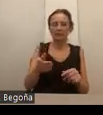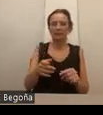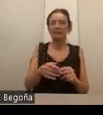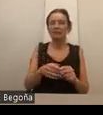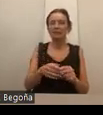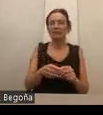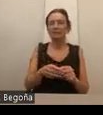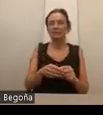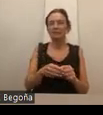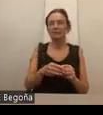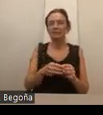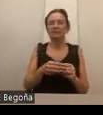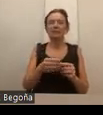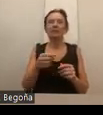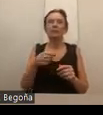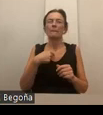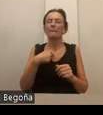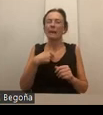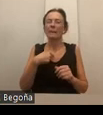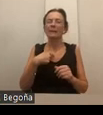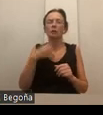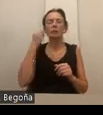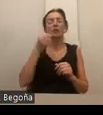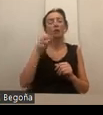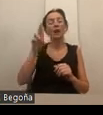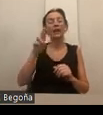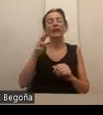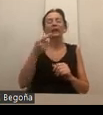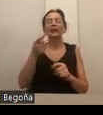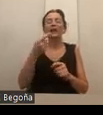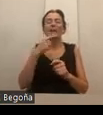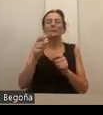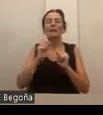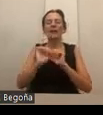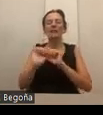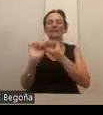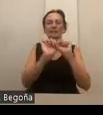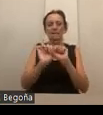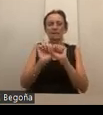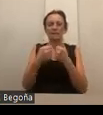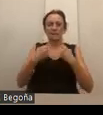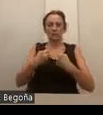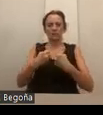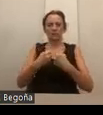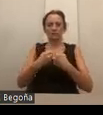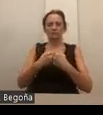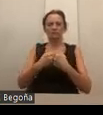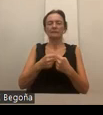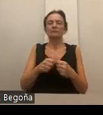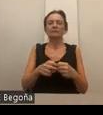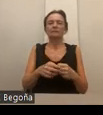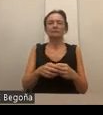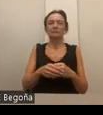más inmunoestimulante, es decir, para potenciar la inmunidad con respecto a infecciones. En